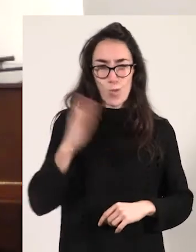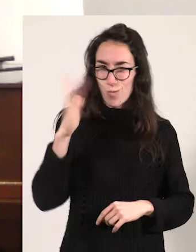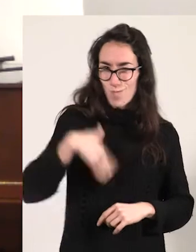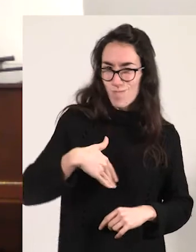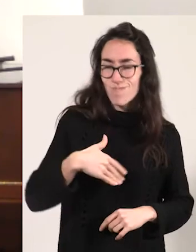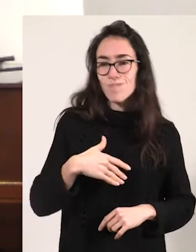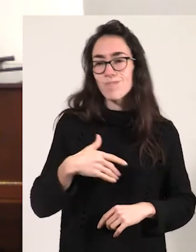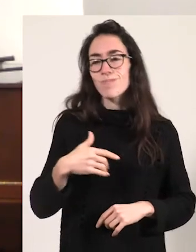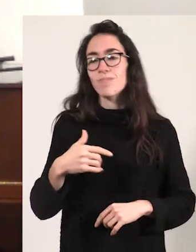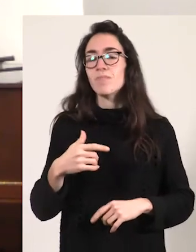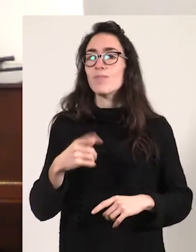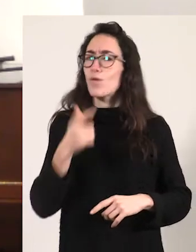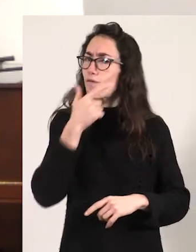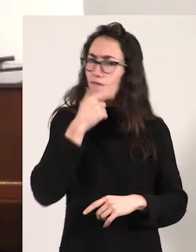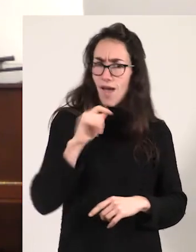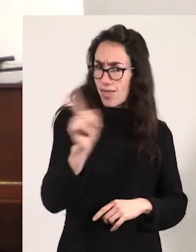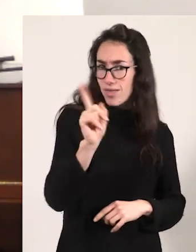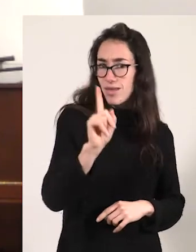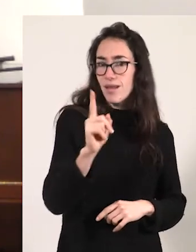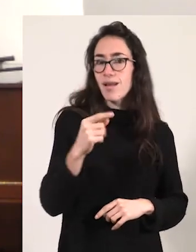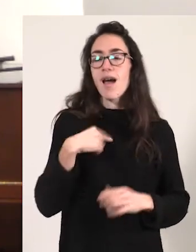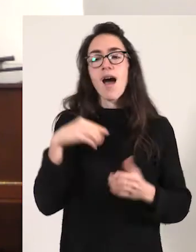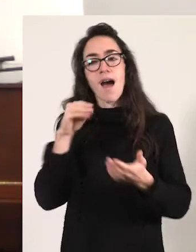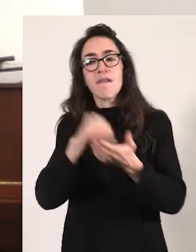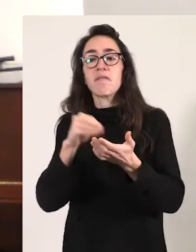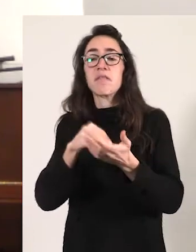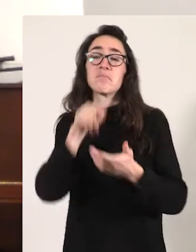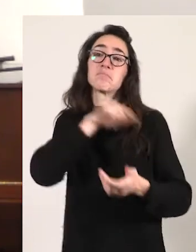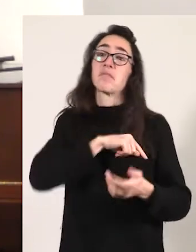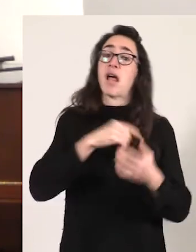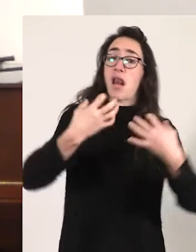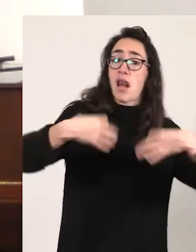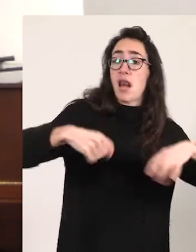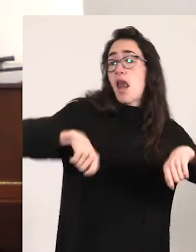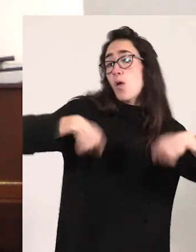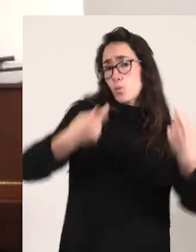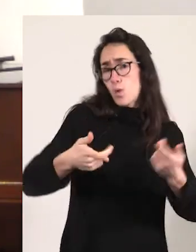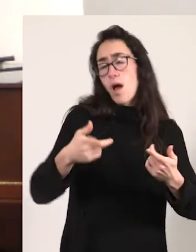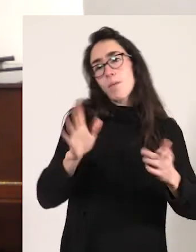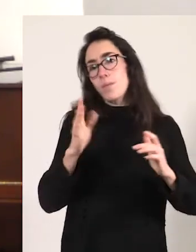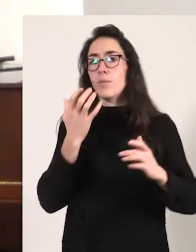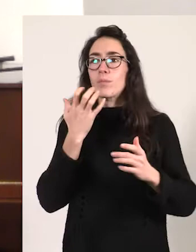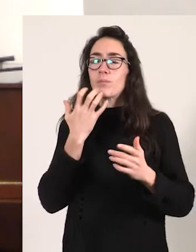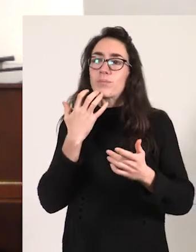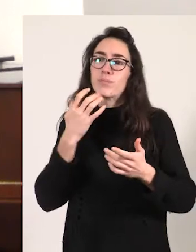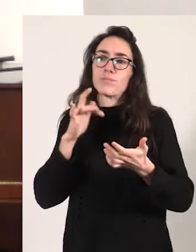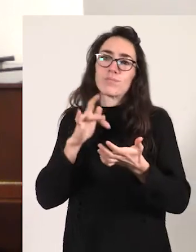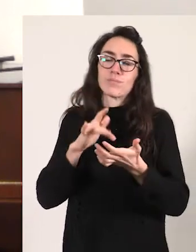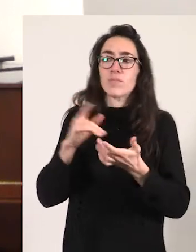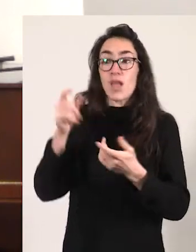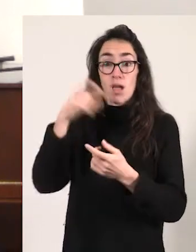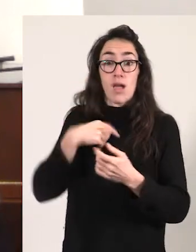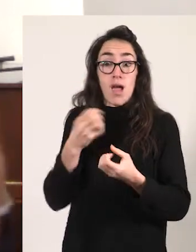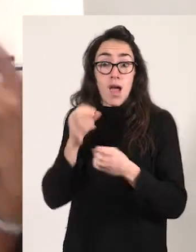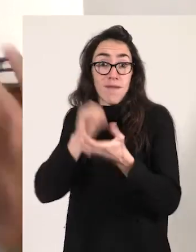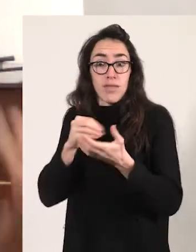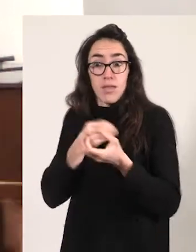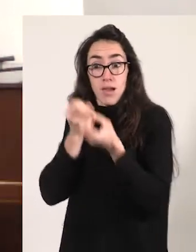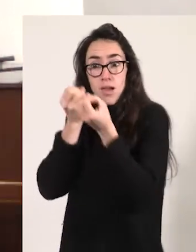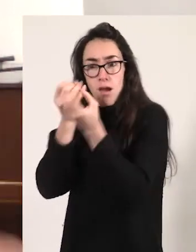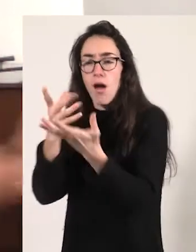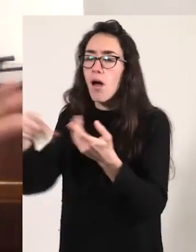que resultan incómodos, pues no es fácil, o sea, para ti es como lo más natural del mundo, pero cuando yo he contado cosas, pues hay veces que te dicen